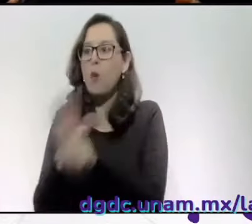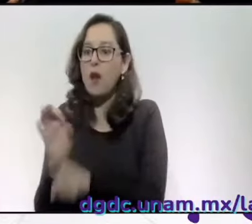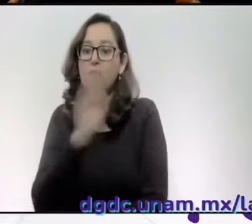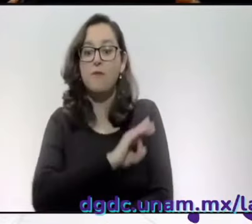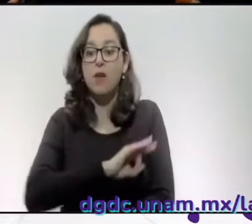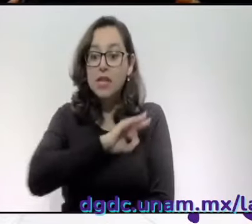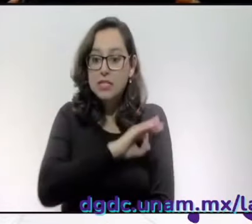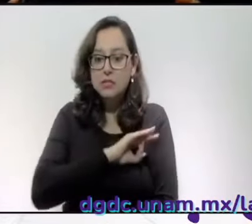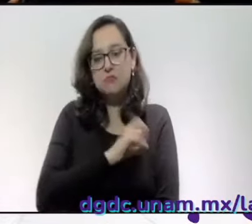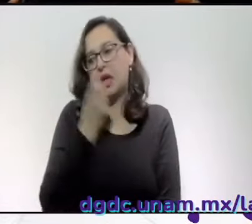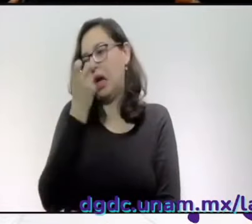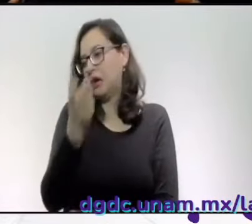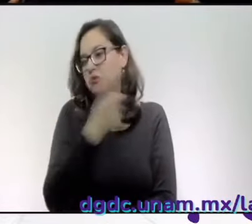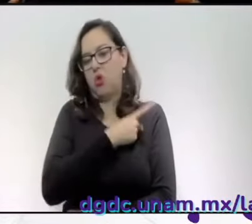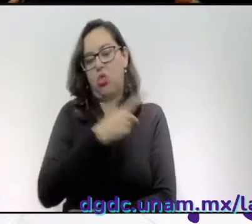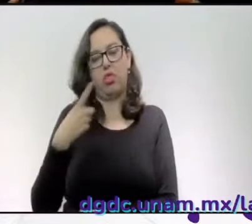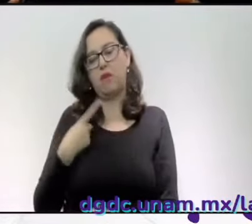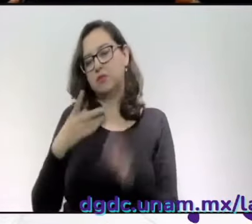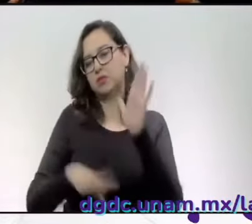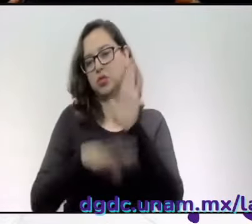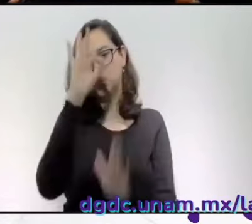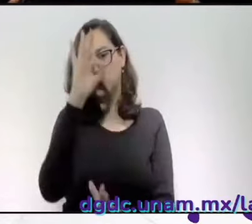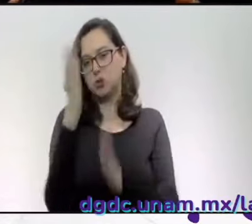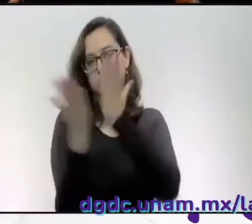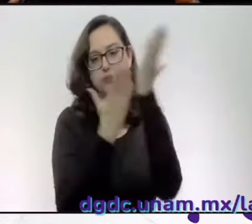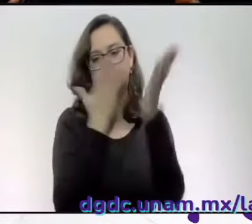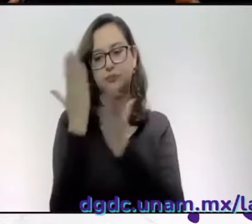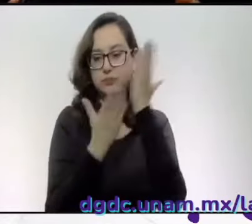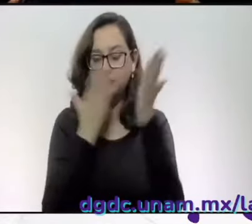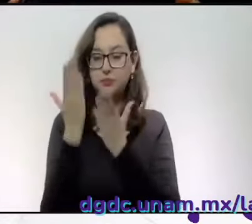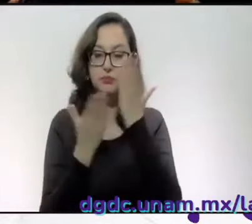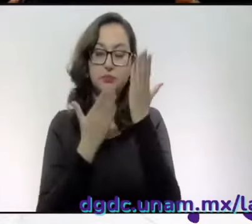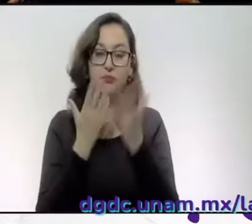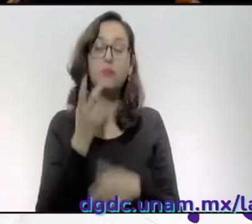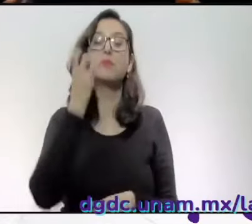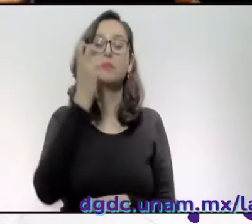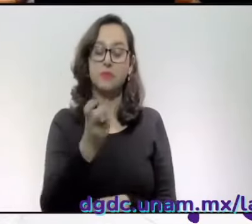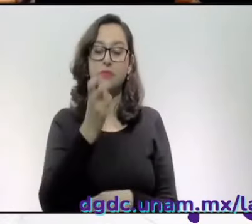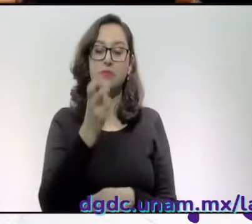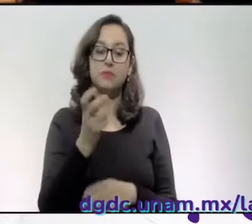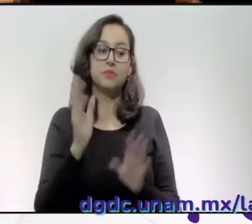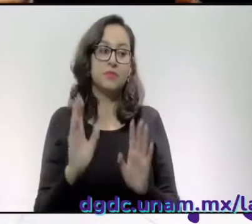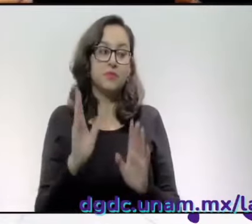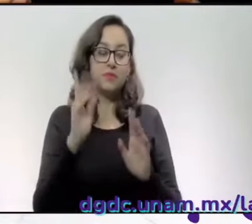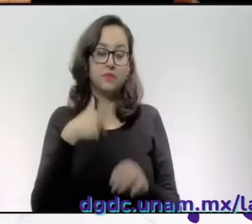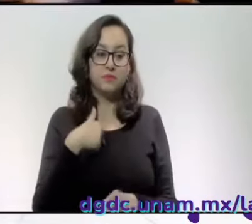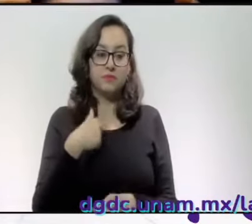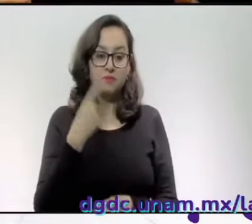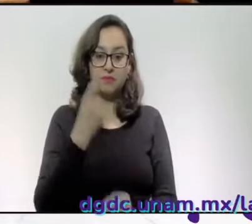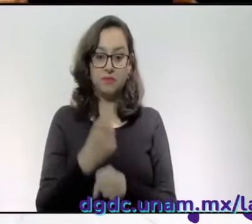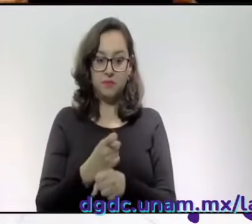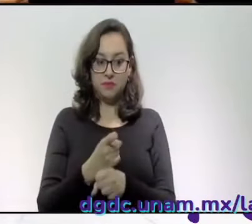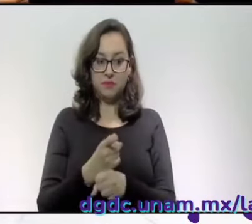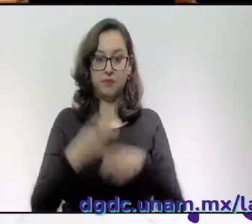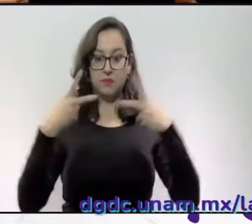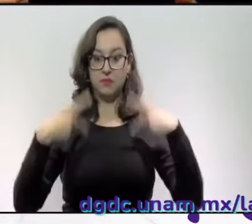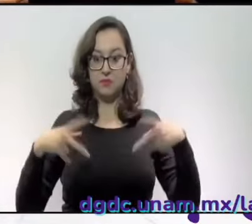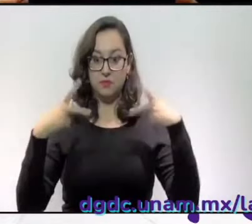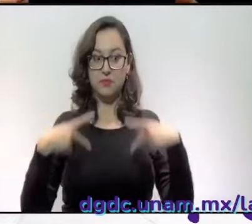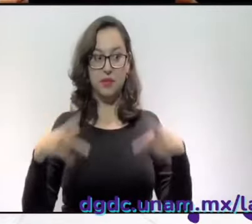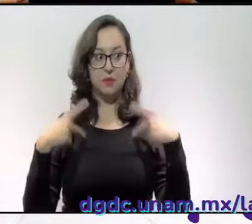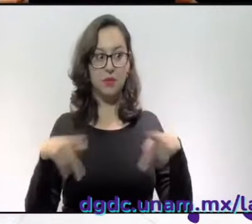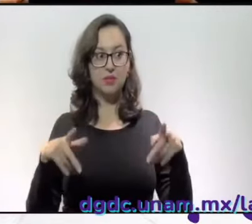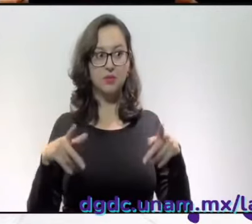creo que es hacer lo que te hace feliz, y para ello implica, primero, ser una persona inquieta,